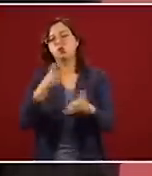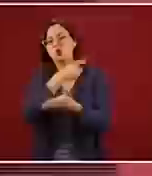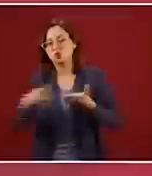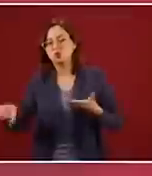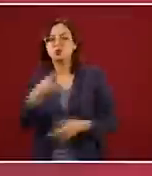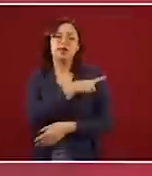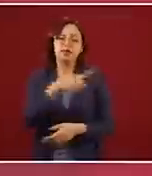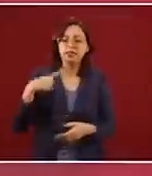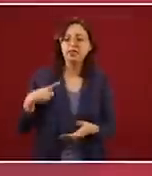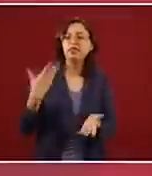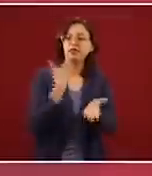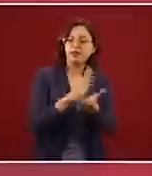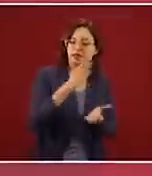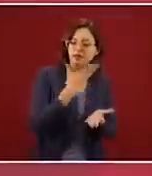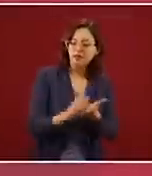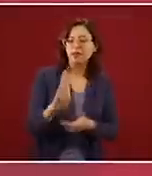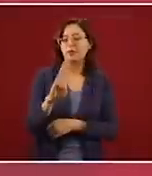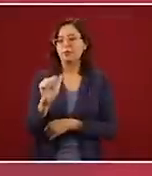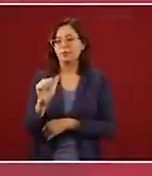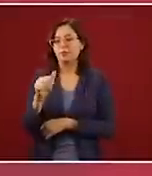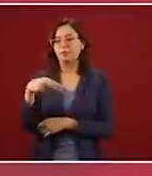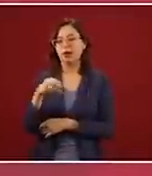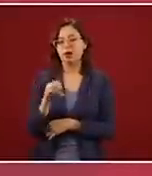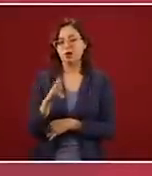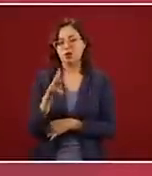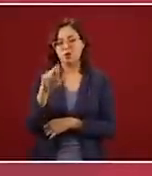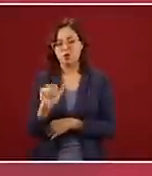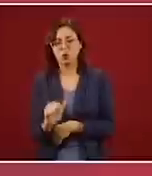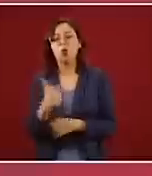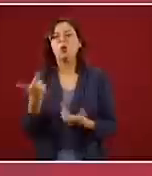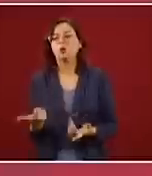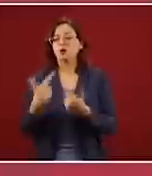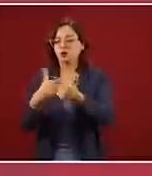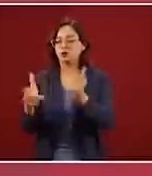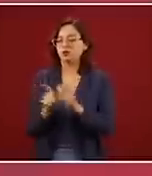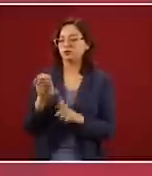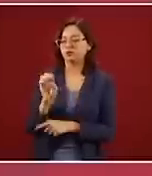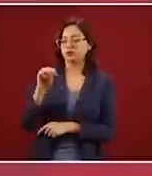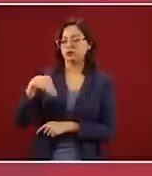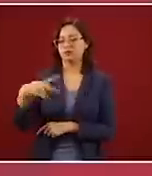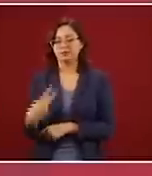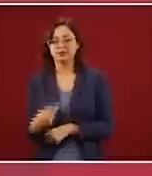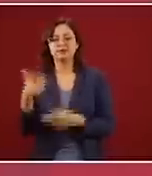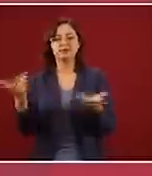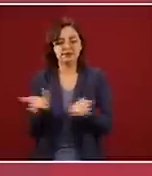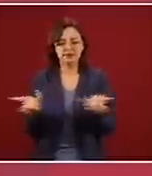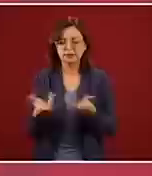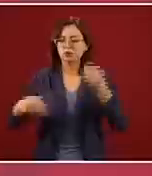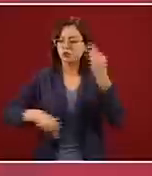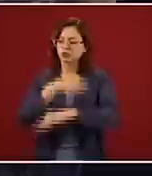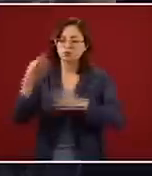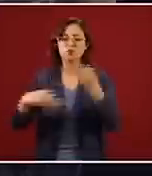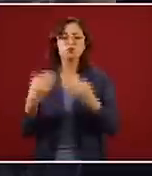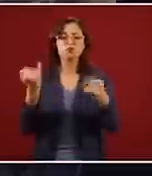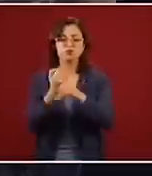de Banobra, el papel del Estado Mayor Presidencial, todo vamos a